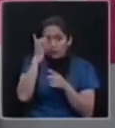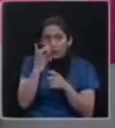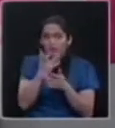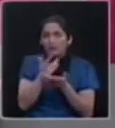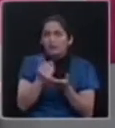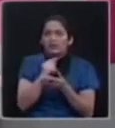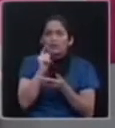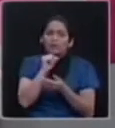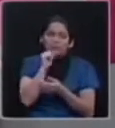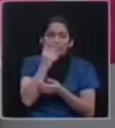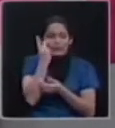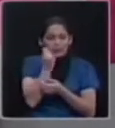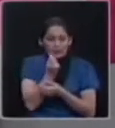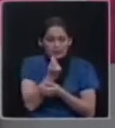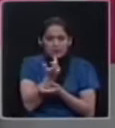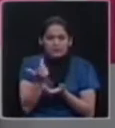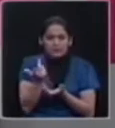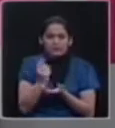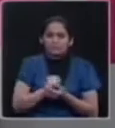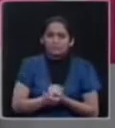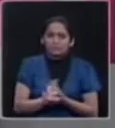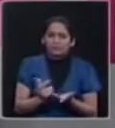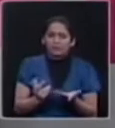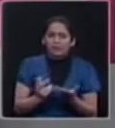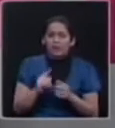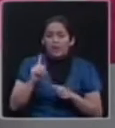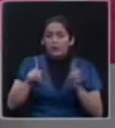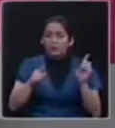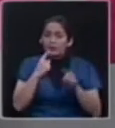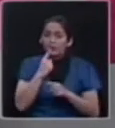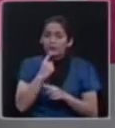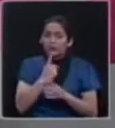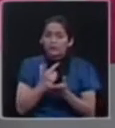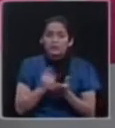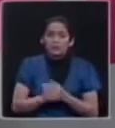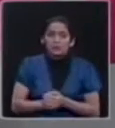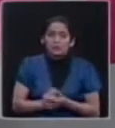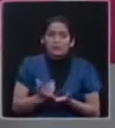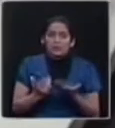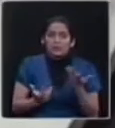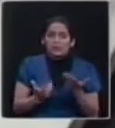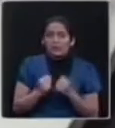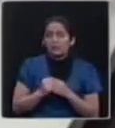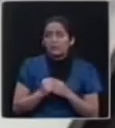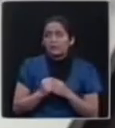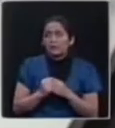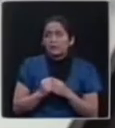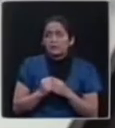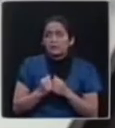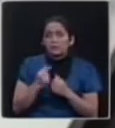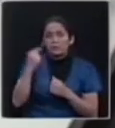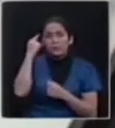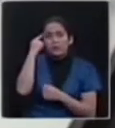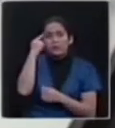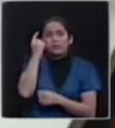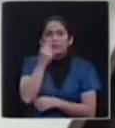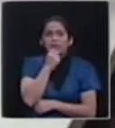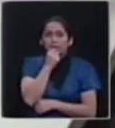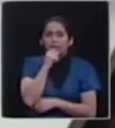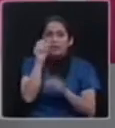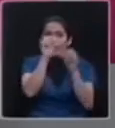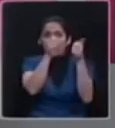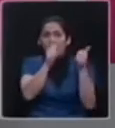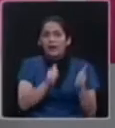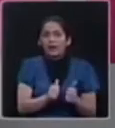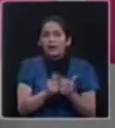también contraponen, amigos televidentes, el arte con lo comercial. Entonces, ¿cómo se puede lograr que las artes sean pues parte de